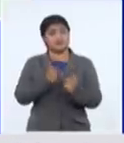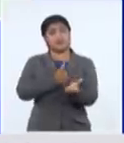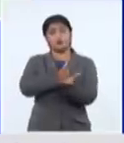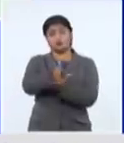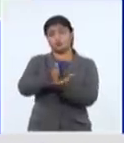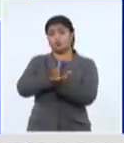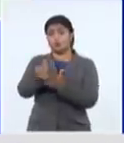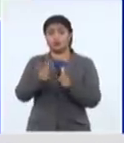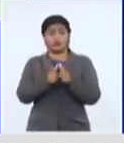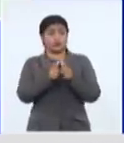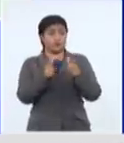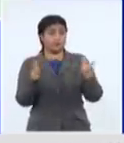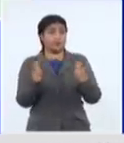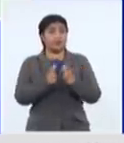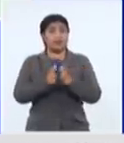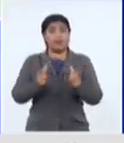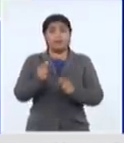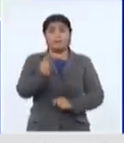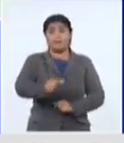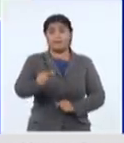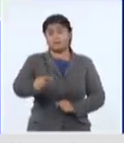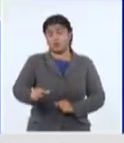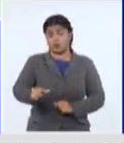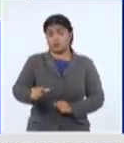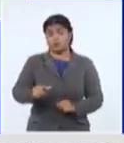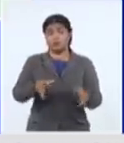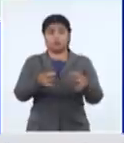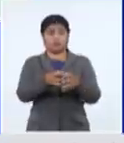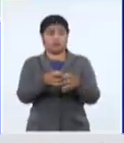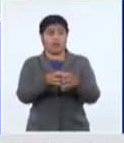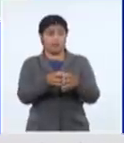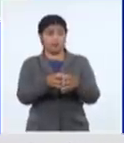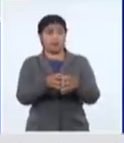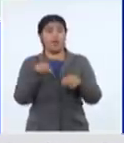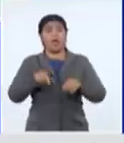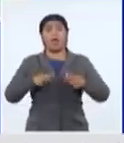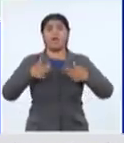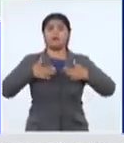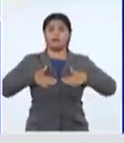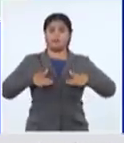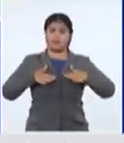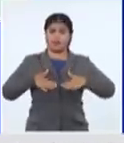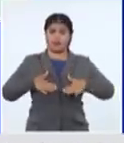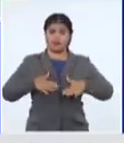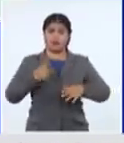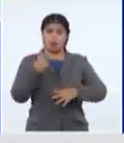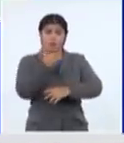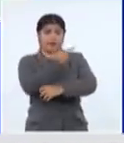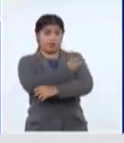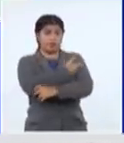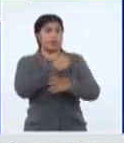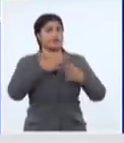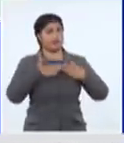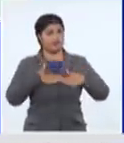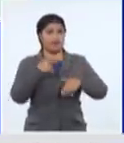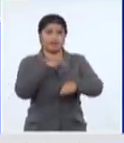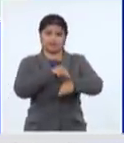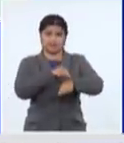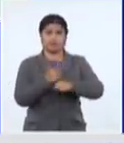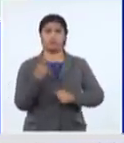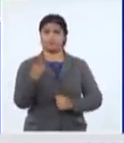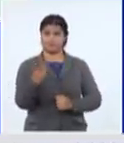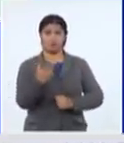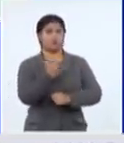que tiene entre una dosis y otra hay que esperar el tiempo que corresponde para poner